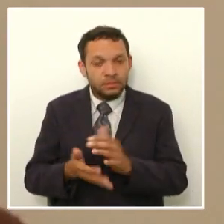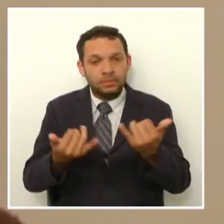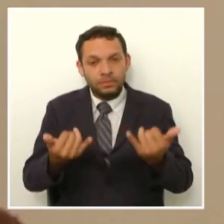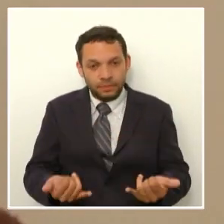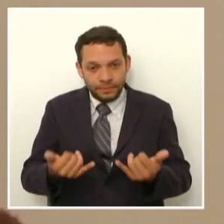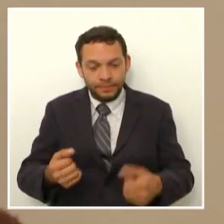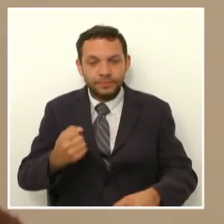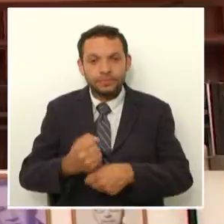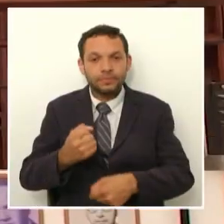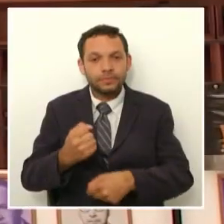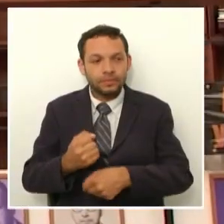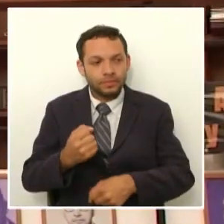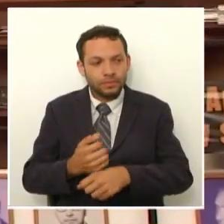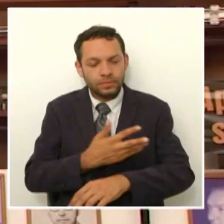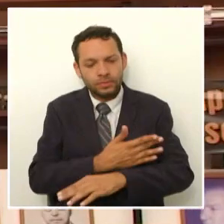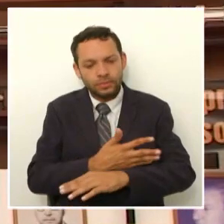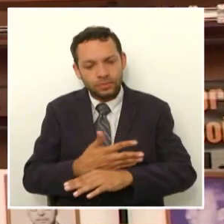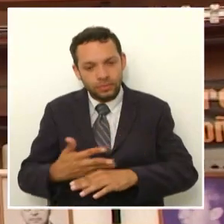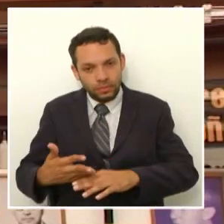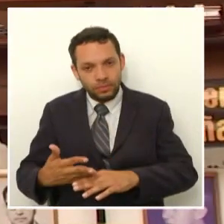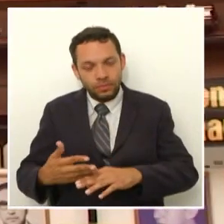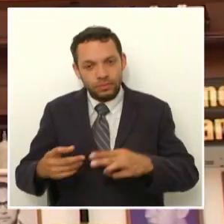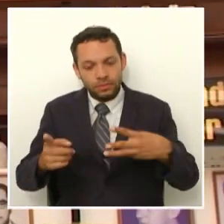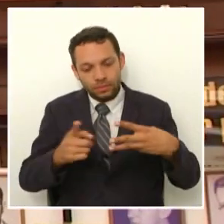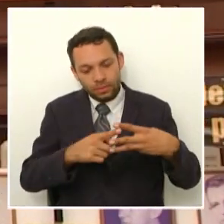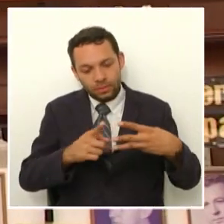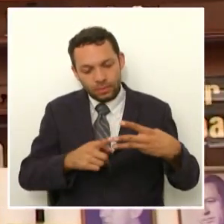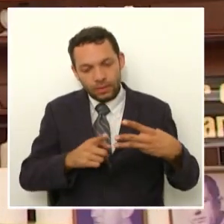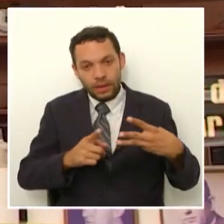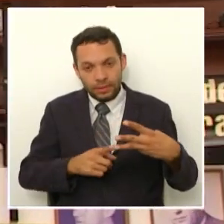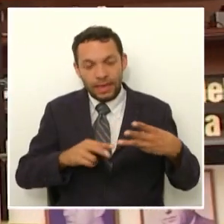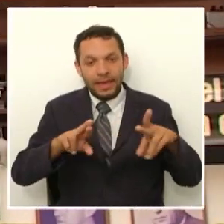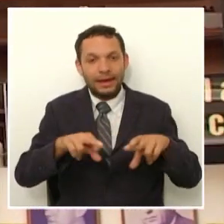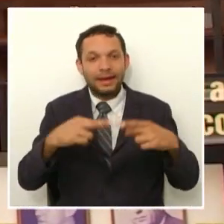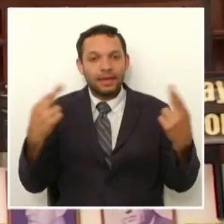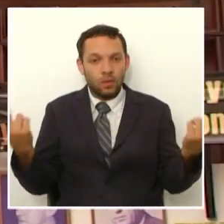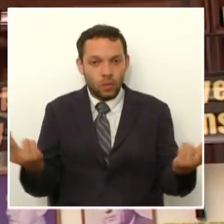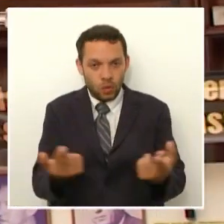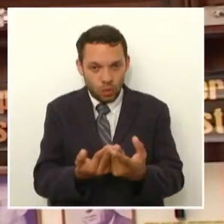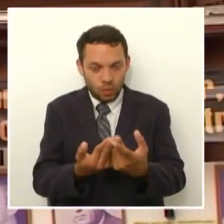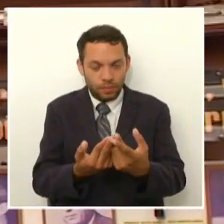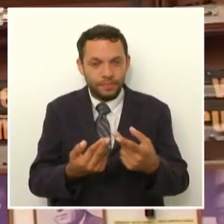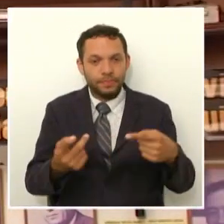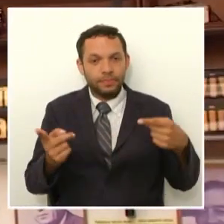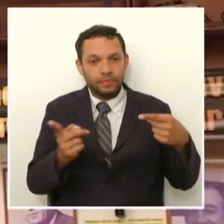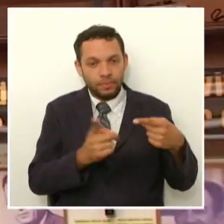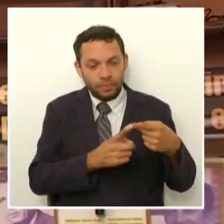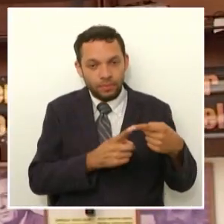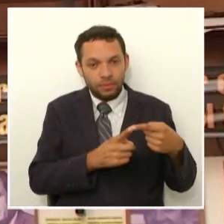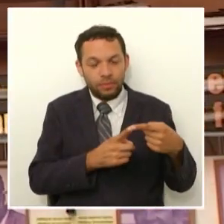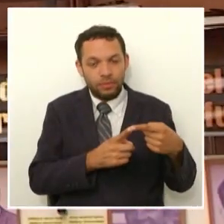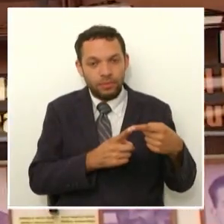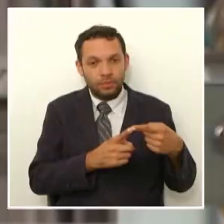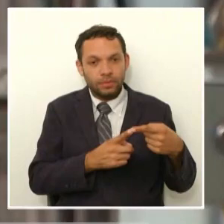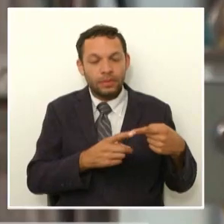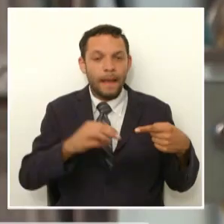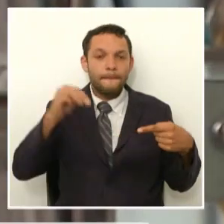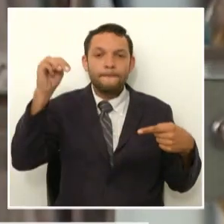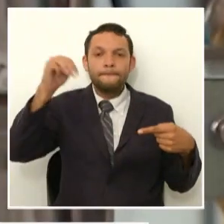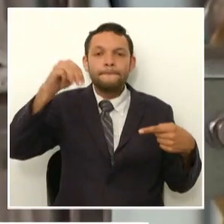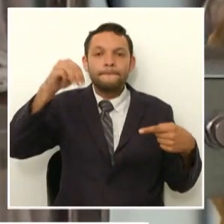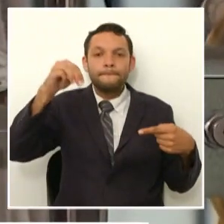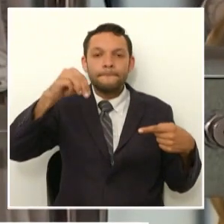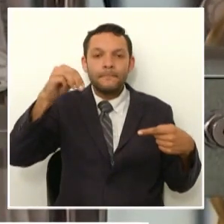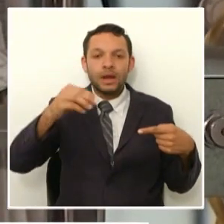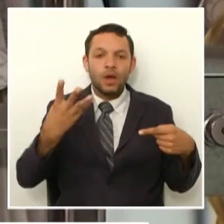doctor Rojas, hacemos 3 tipos de reuniones. Sí. Aquí los segundos martes de mes se reúne la